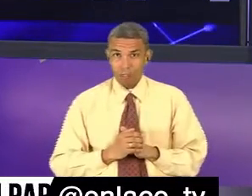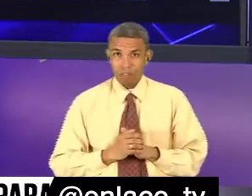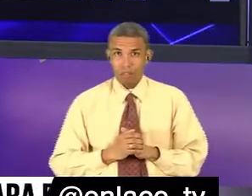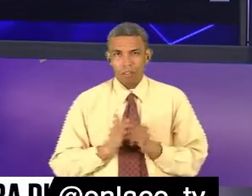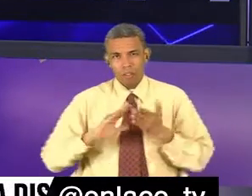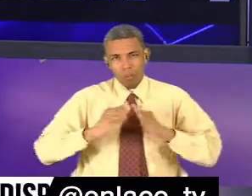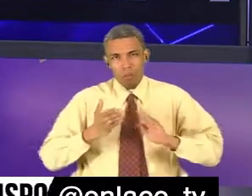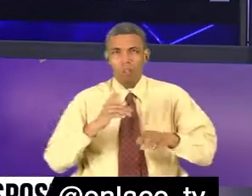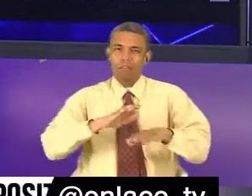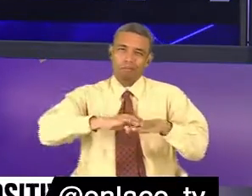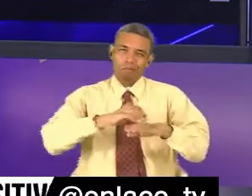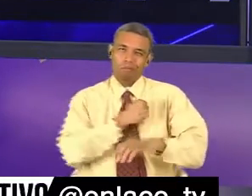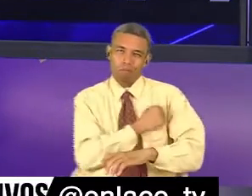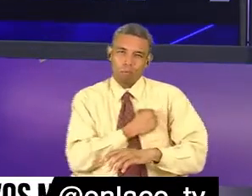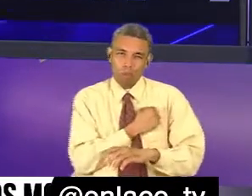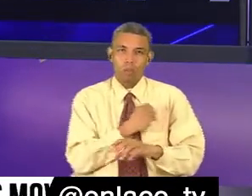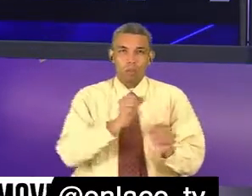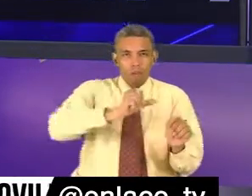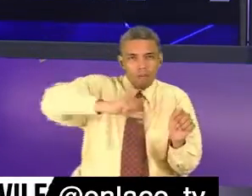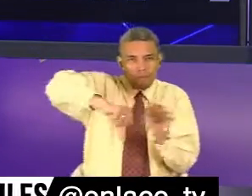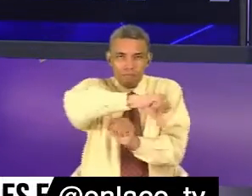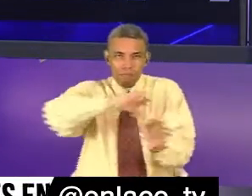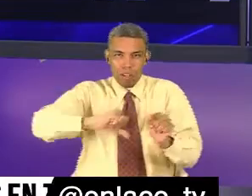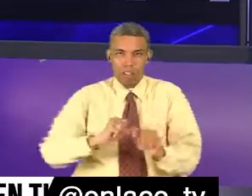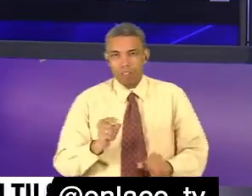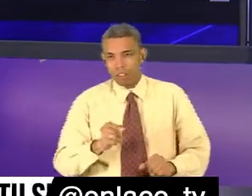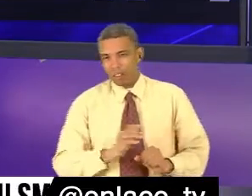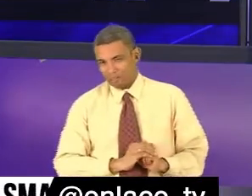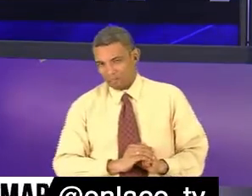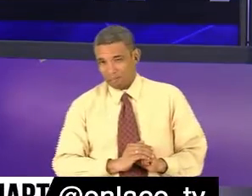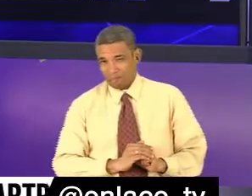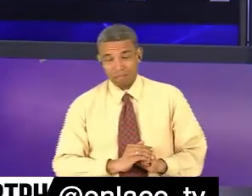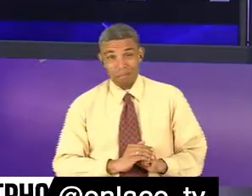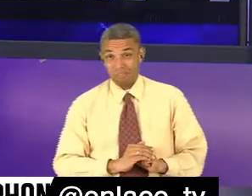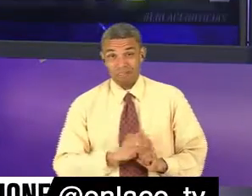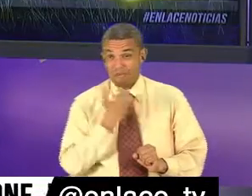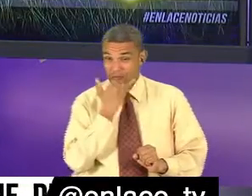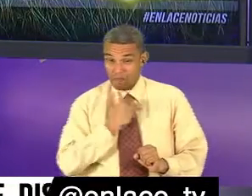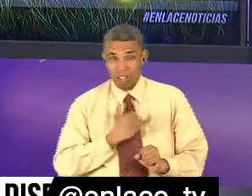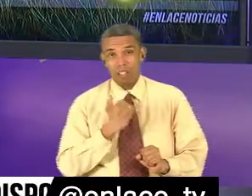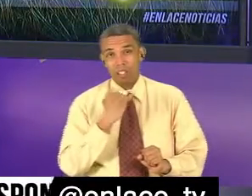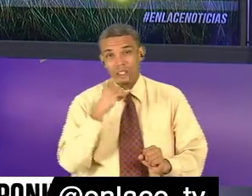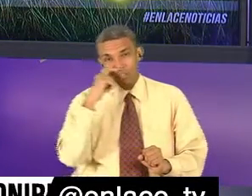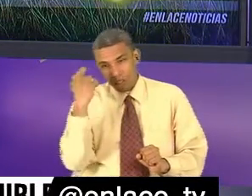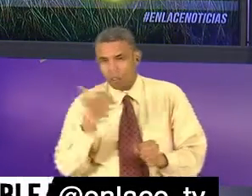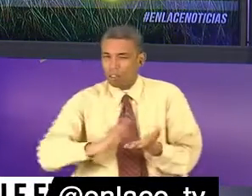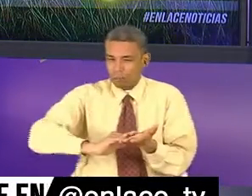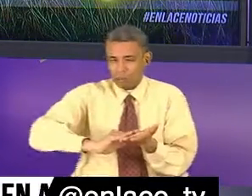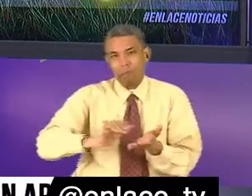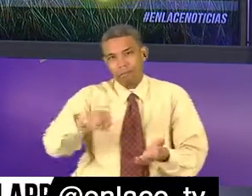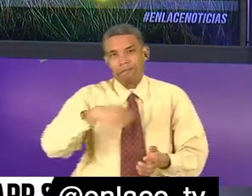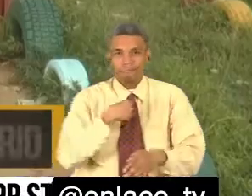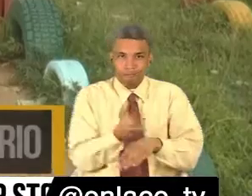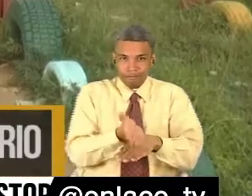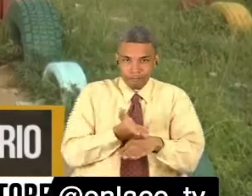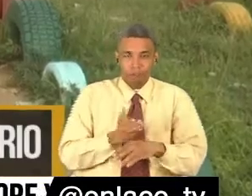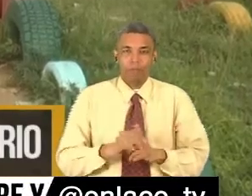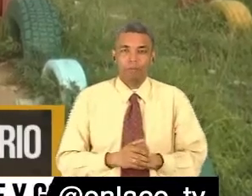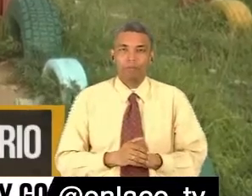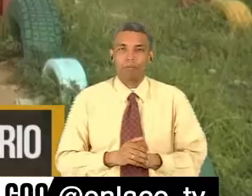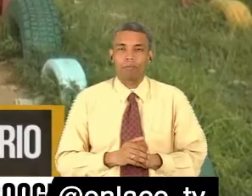la intervención del parque de este sector. La maleza día a día se toma este espacio de recreación. Vecinos del